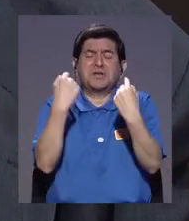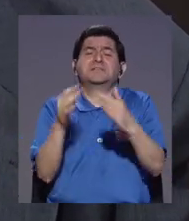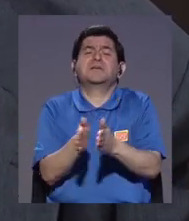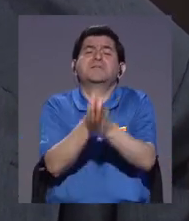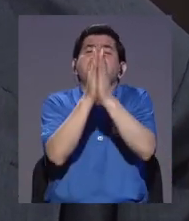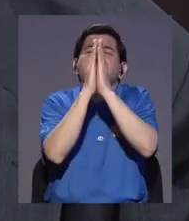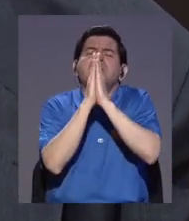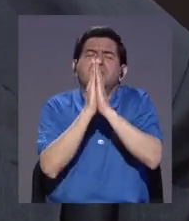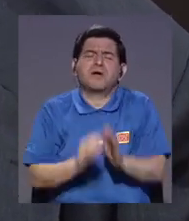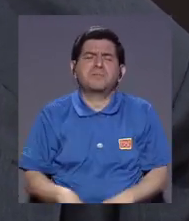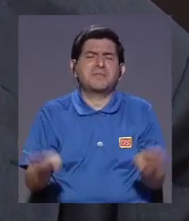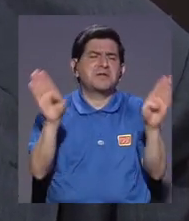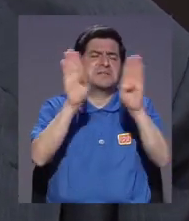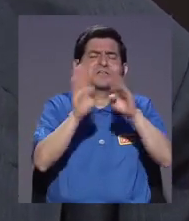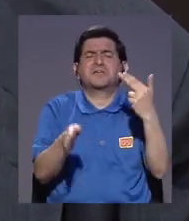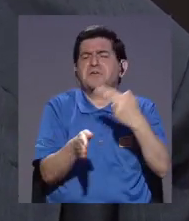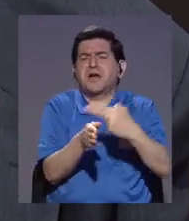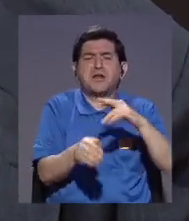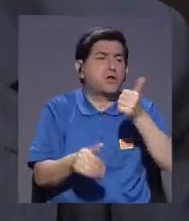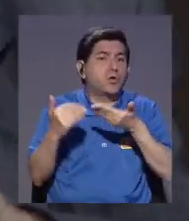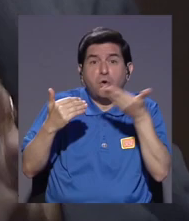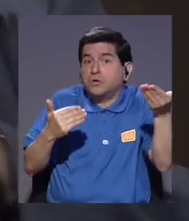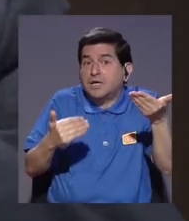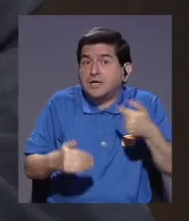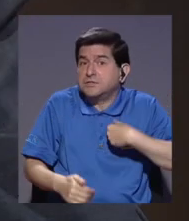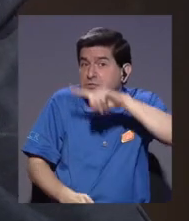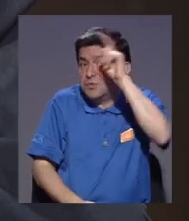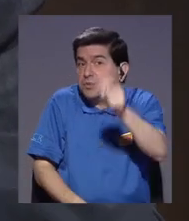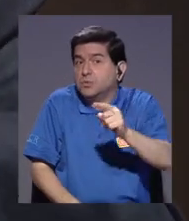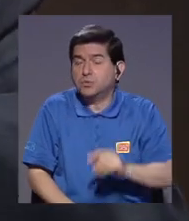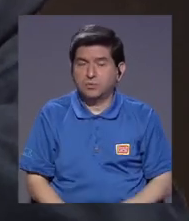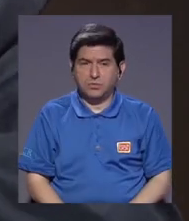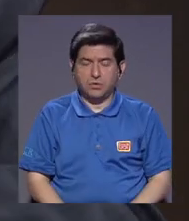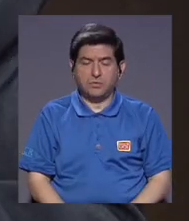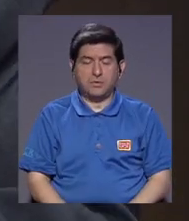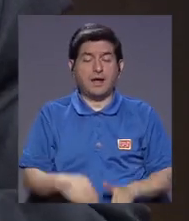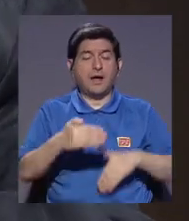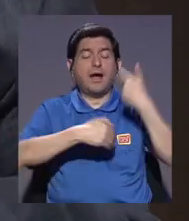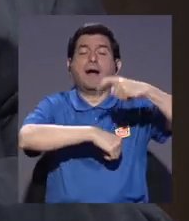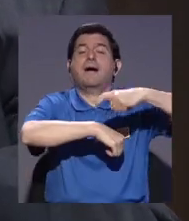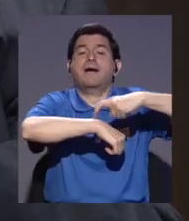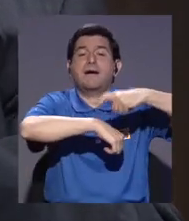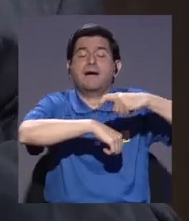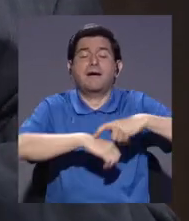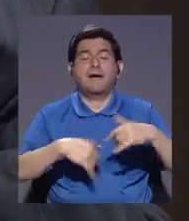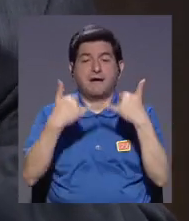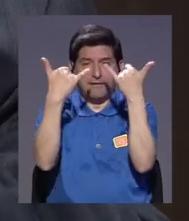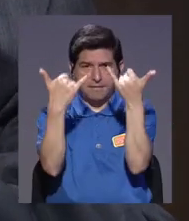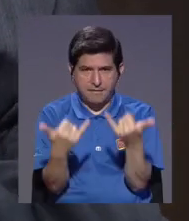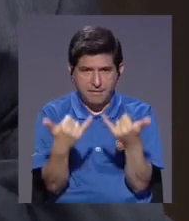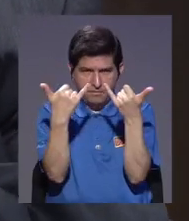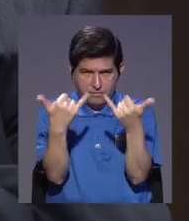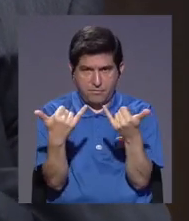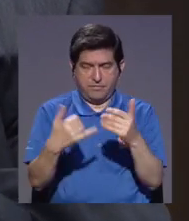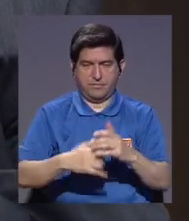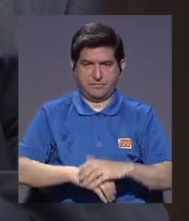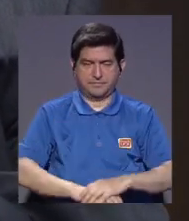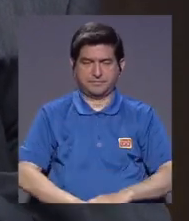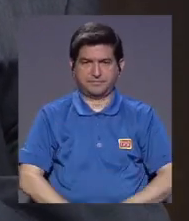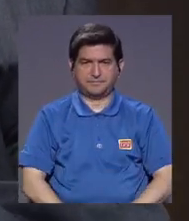vinieron a pedirle que cerrar hospitales etcétera ahora yo les de una cosa con el tiempo en el que han logrado